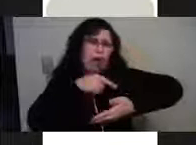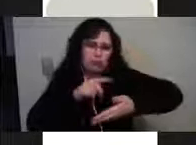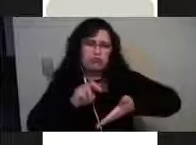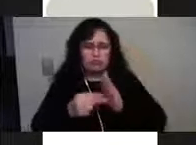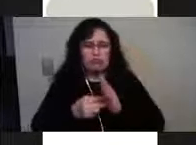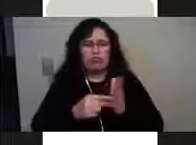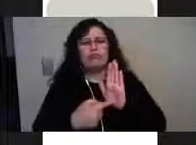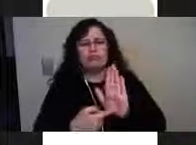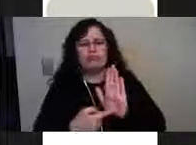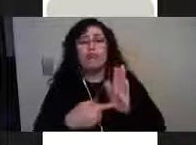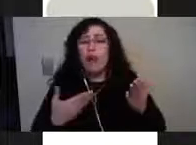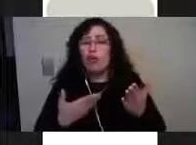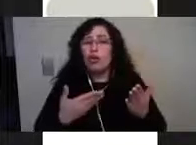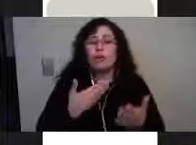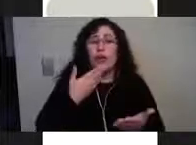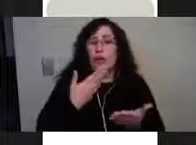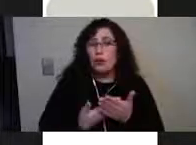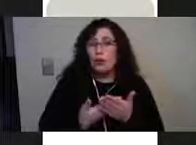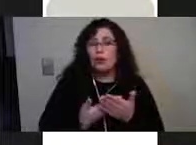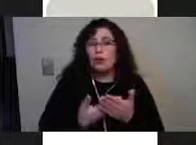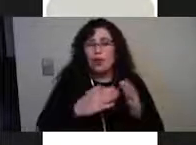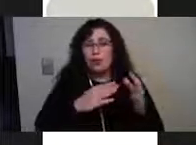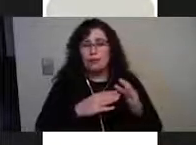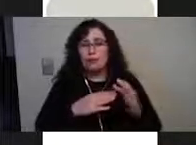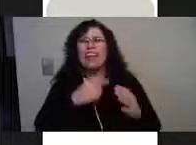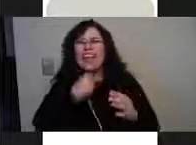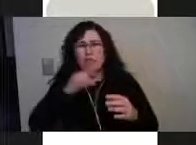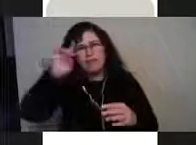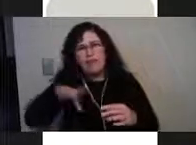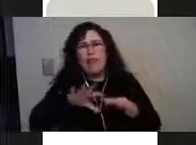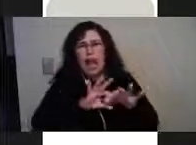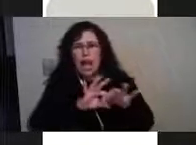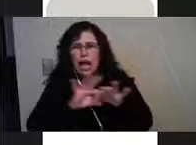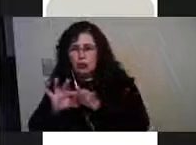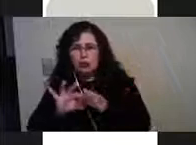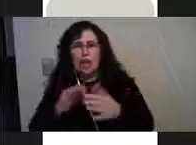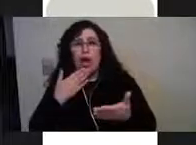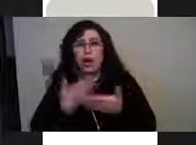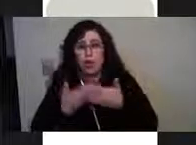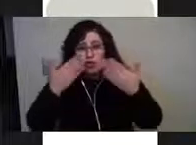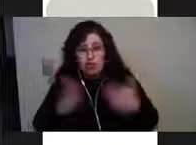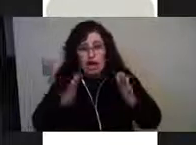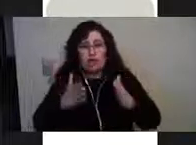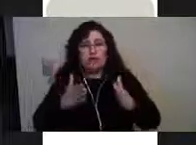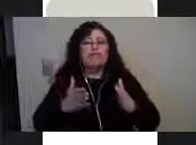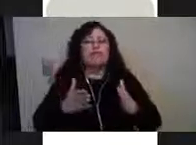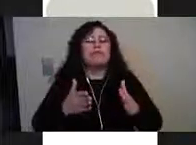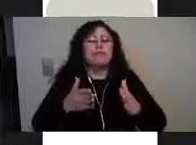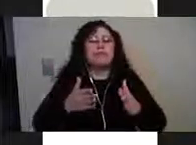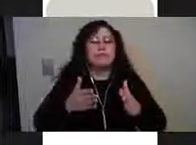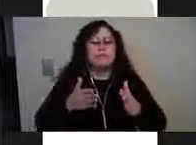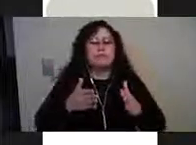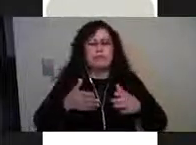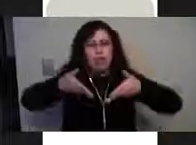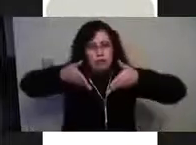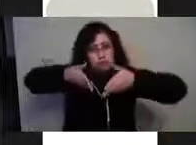Particularmente es mucho más fácil poder determinar las causas, ¿cierto? De parálisis cerebral cuando se ha producido después del nacimiento a